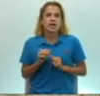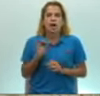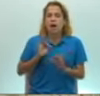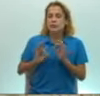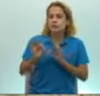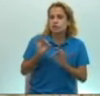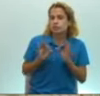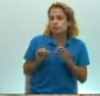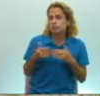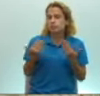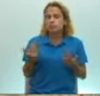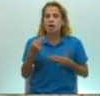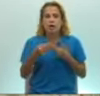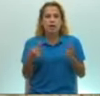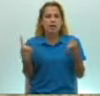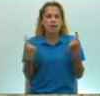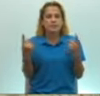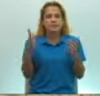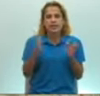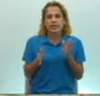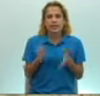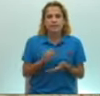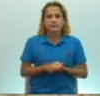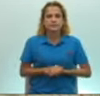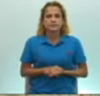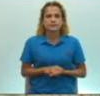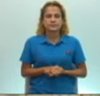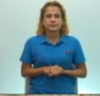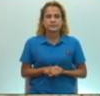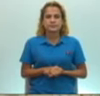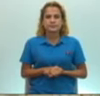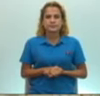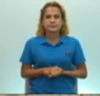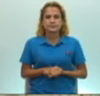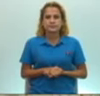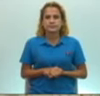su protector había generado dentro de la primera etapa.